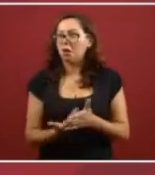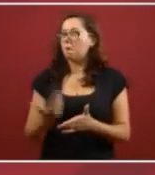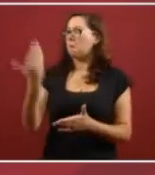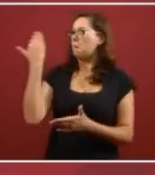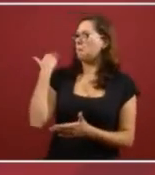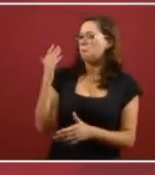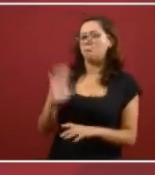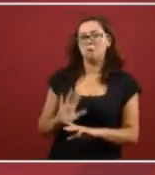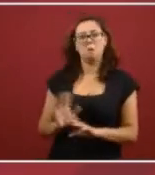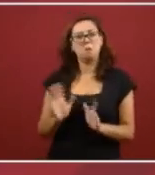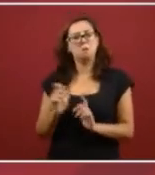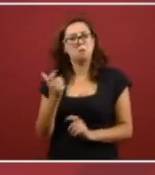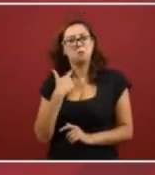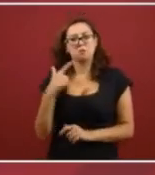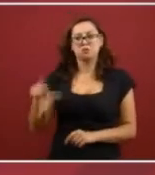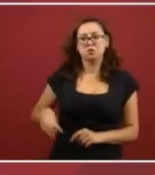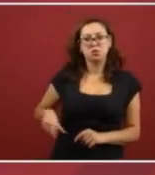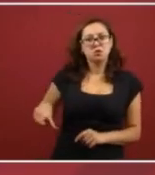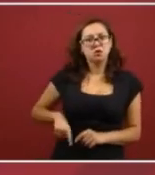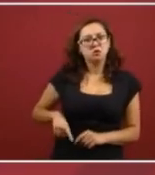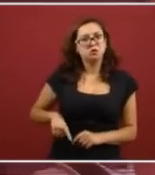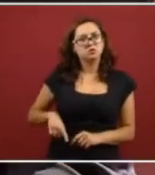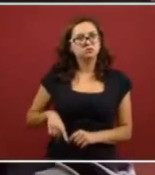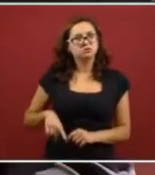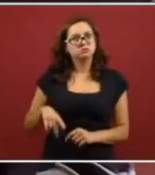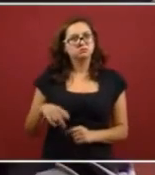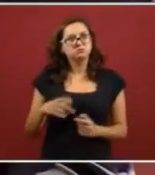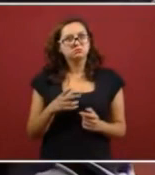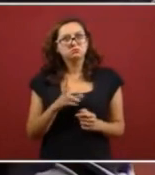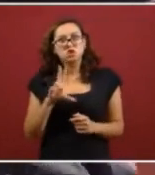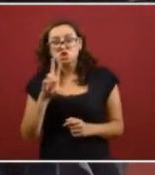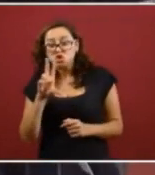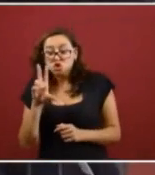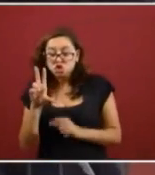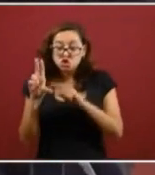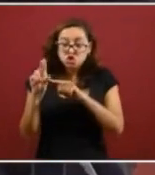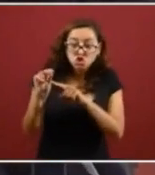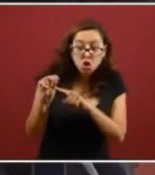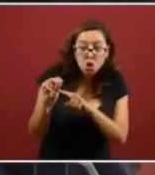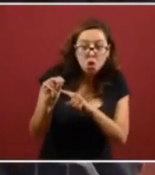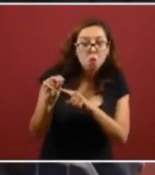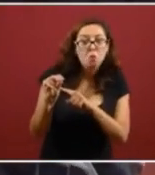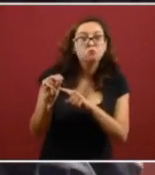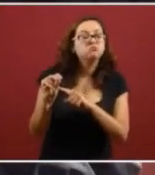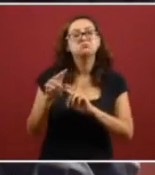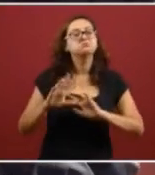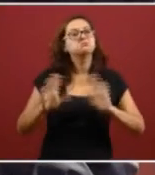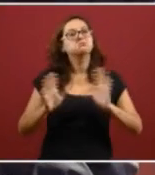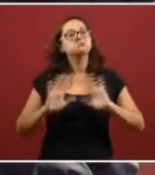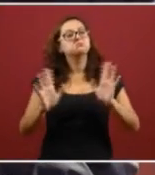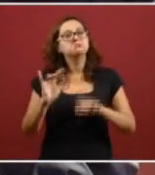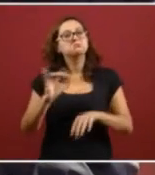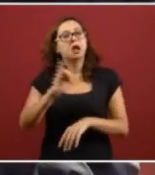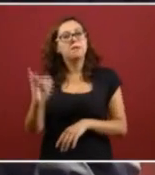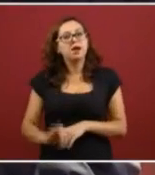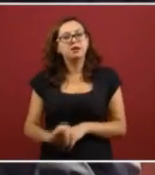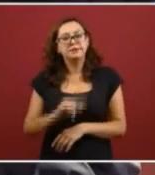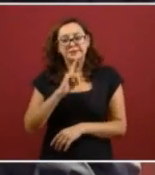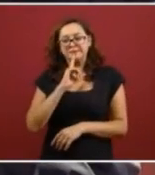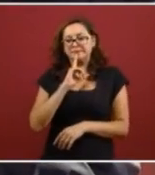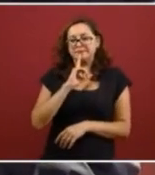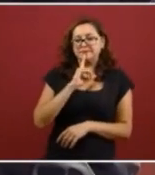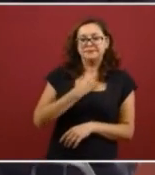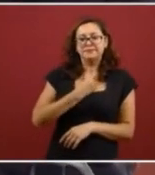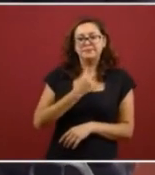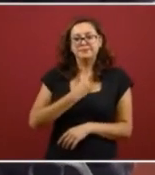they always said. Decía no. No one said no. Yo una de las cosas que me siento más orgulloso. One of the things I'm most proud of